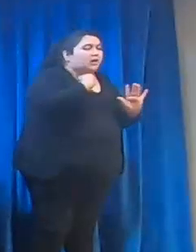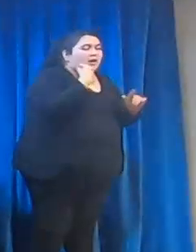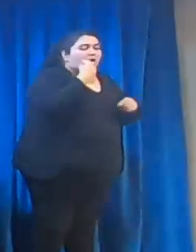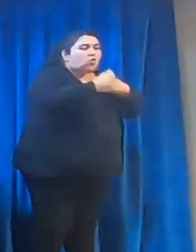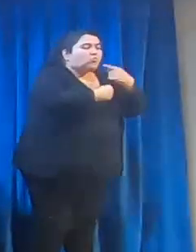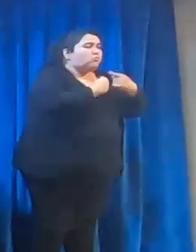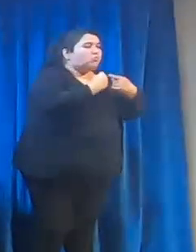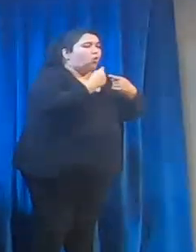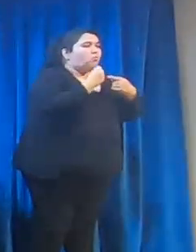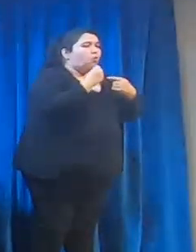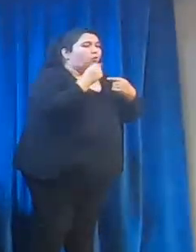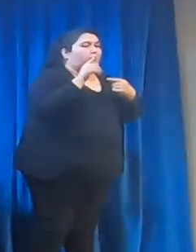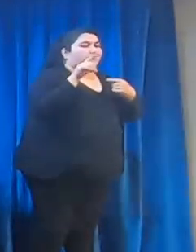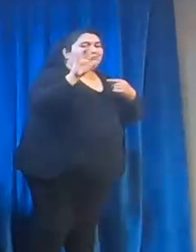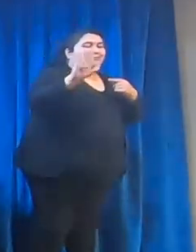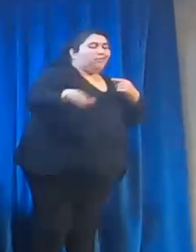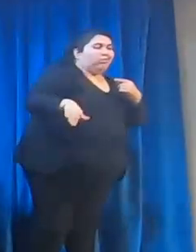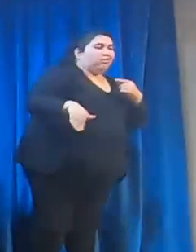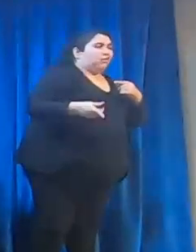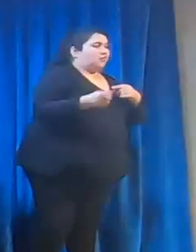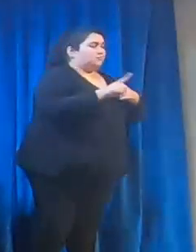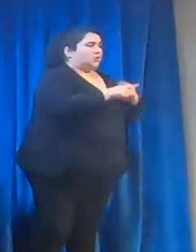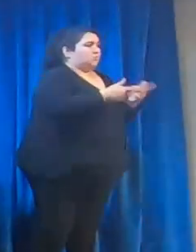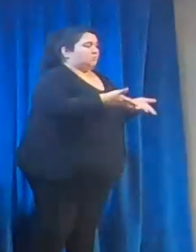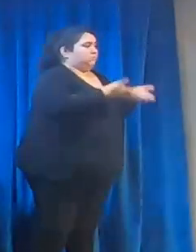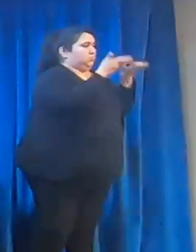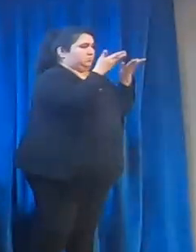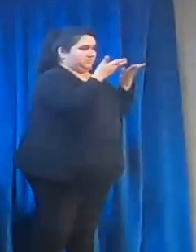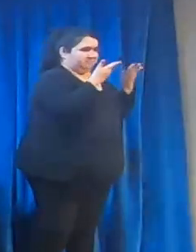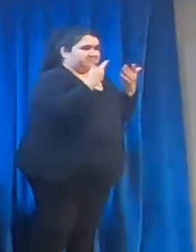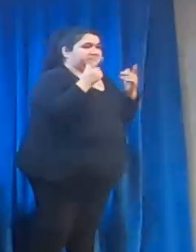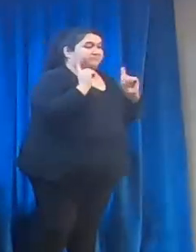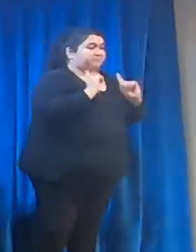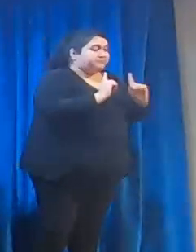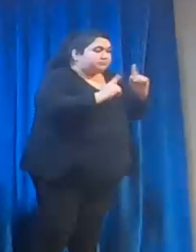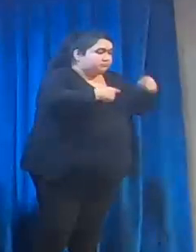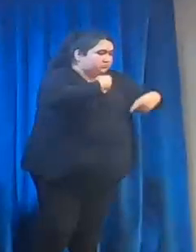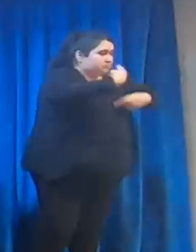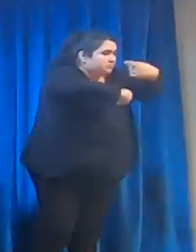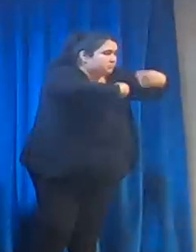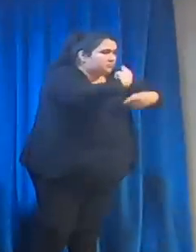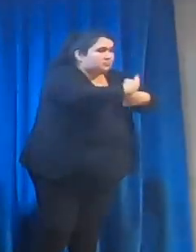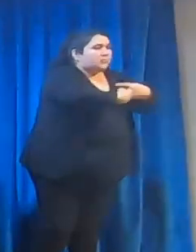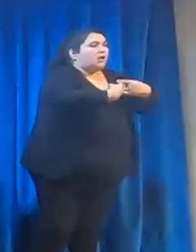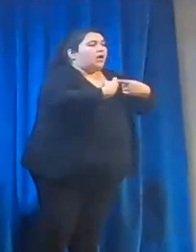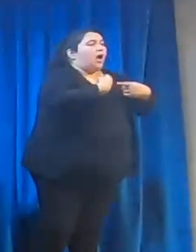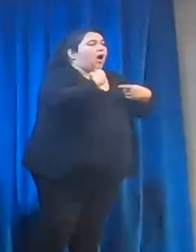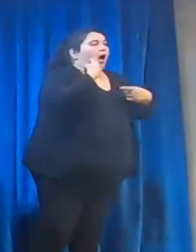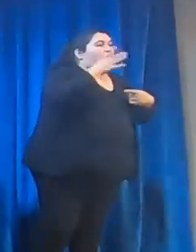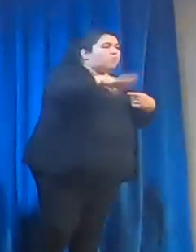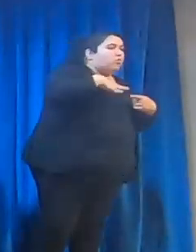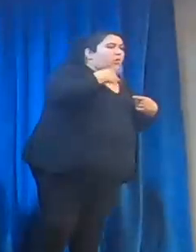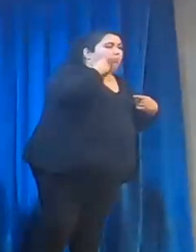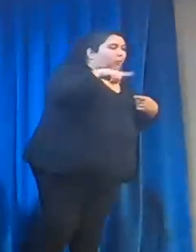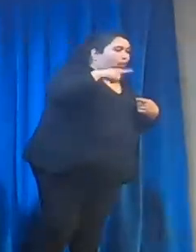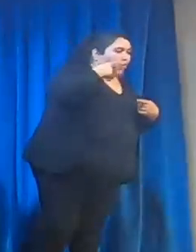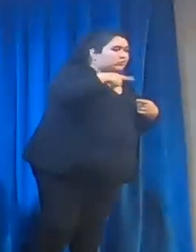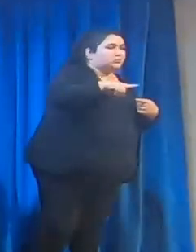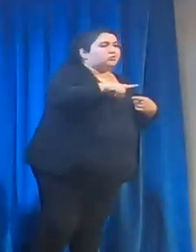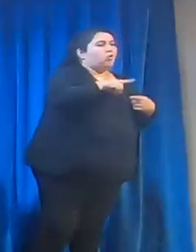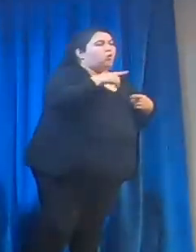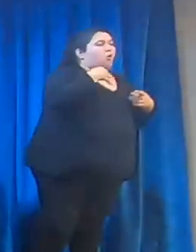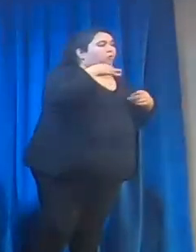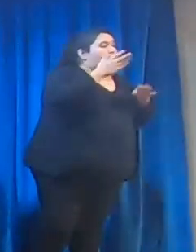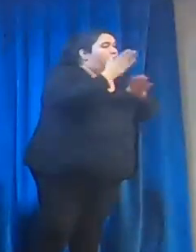en función de la desvalorización del otro. Para eso tiene que ser reiterado, tiene que ser sostenido, tiene que ser intencional, tiene que haber un